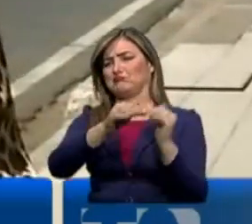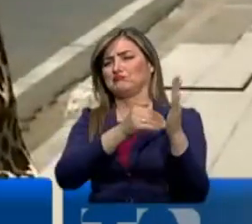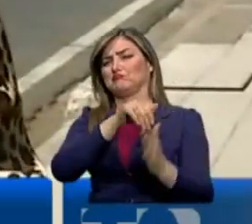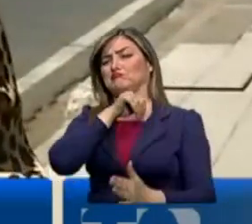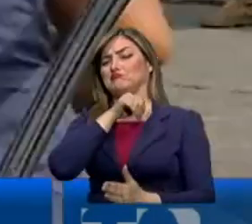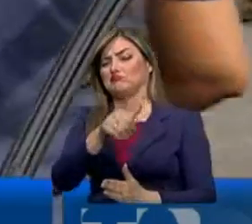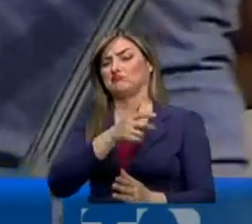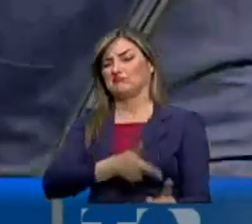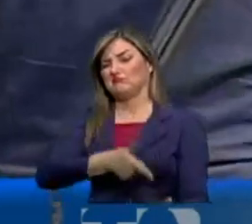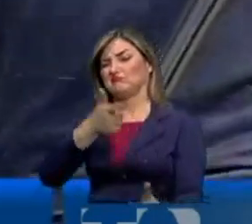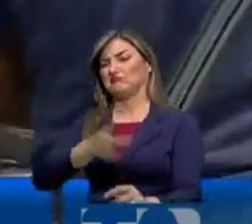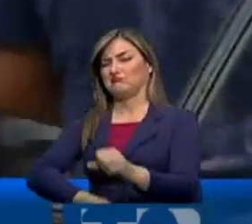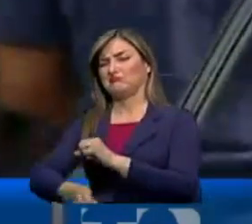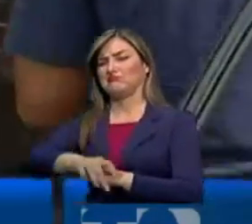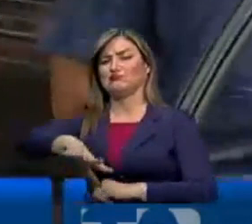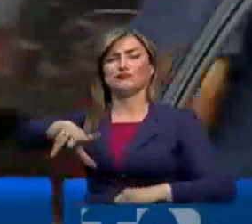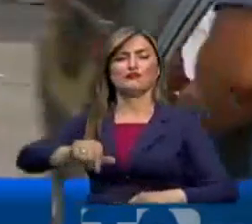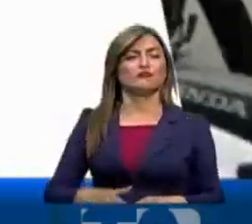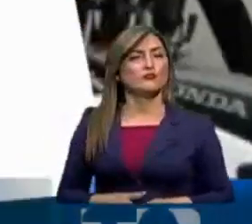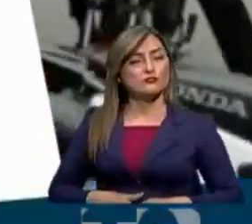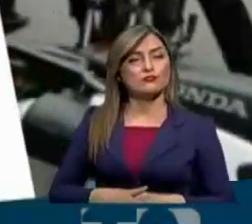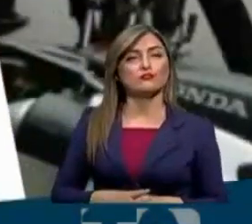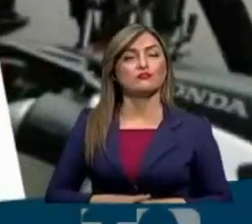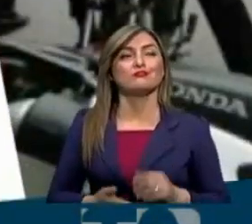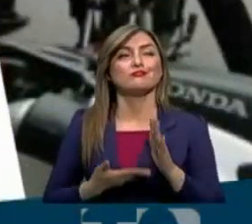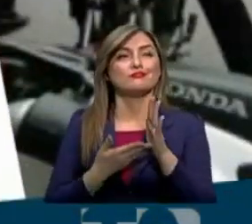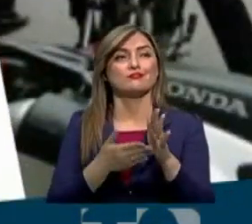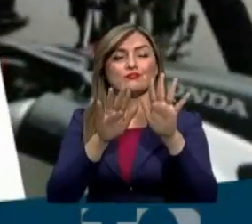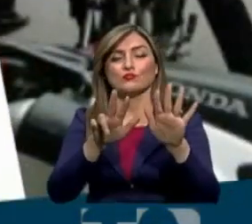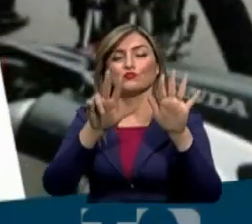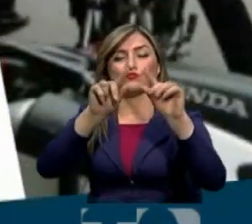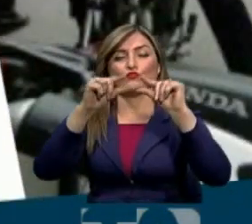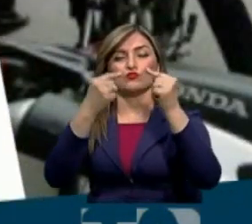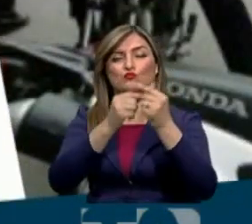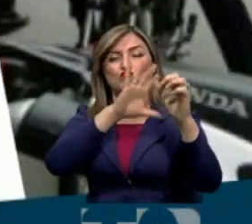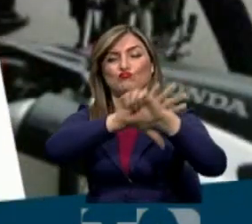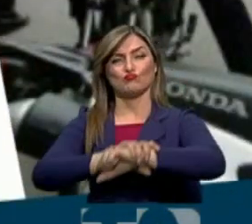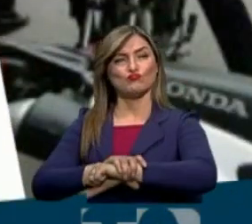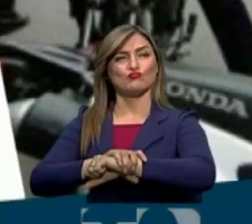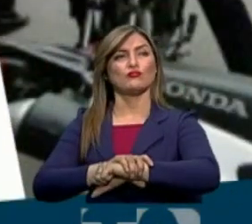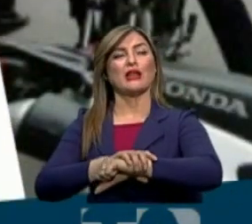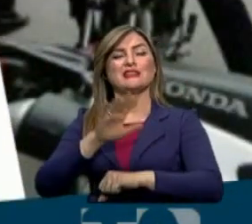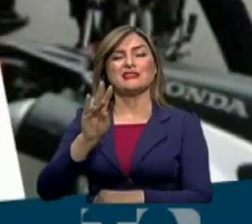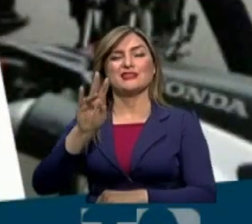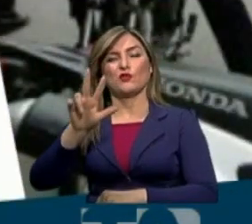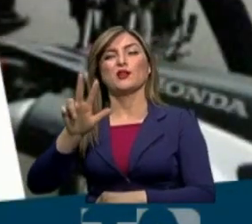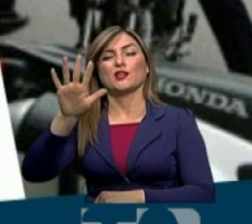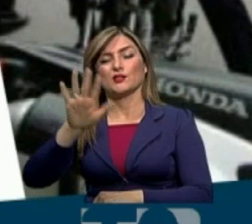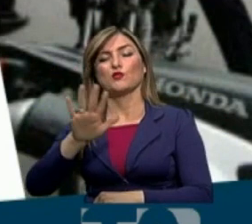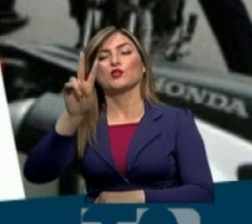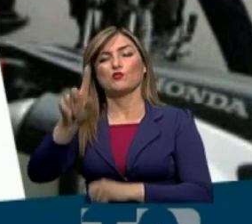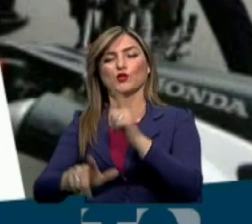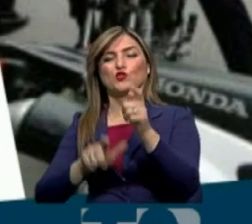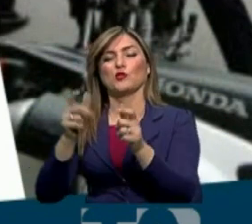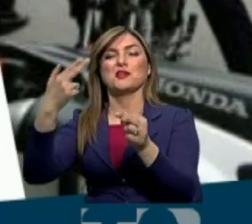crimen organizado. Se trata puntualmente de la desarticulación de 18 bandas, la detención de 751